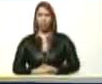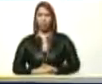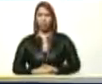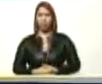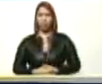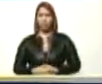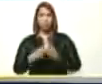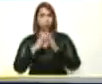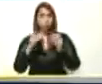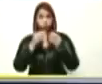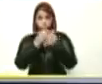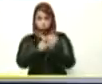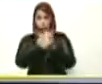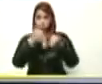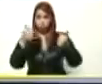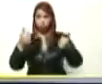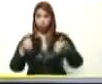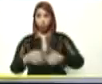todos y todas,